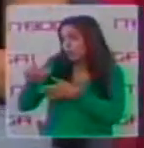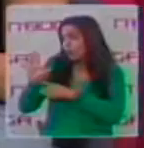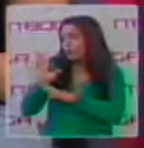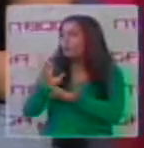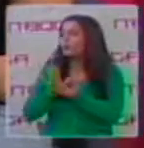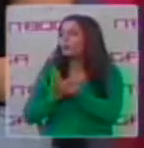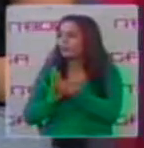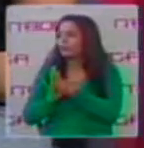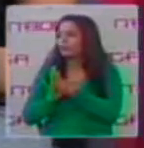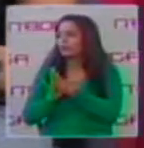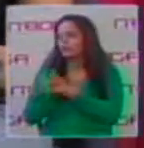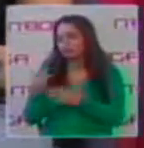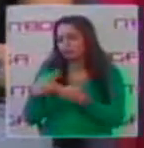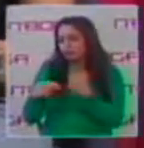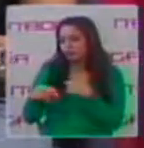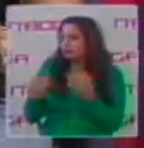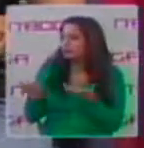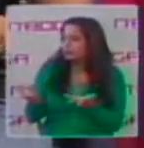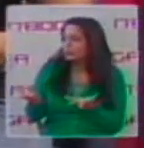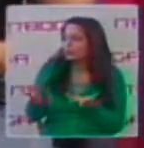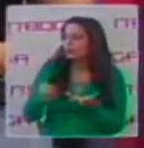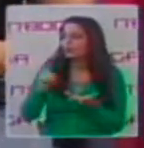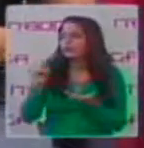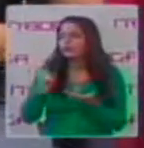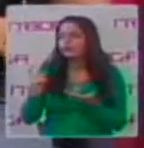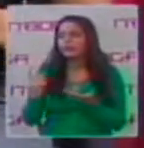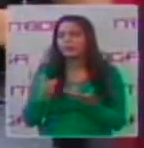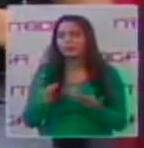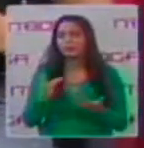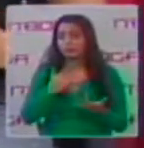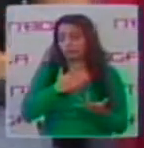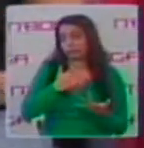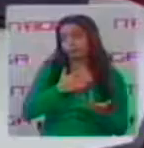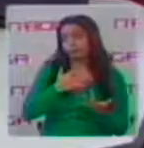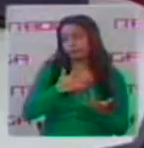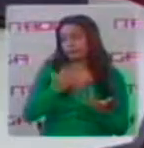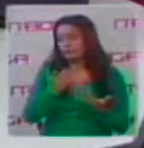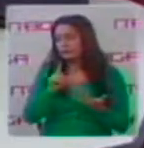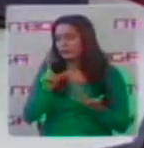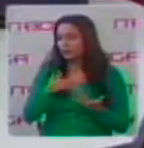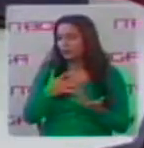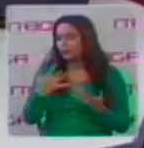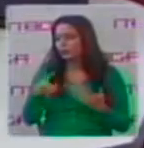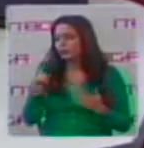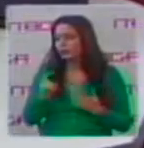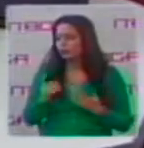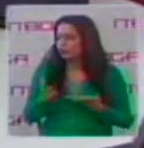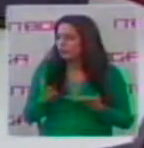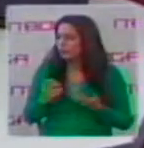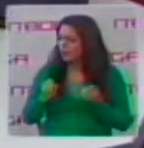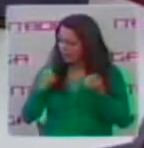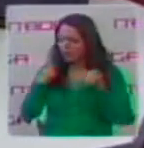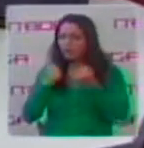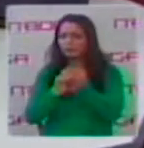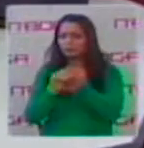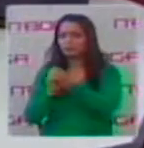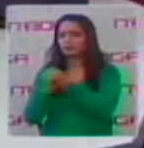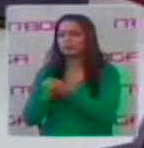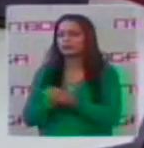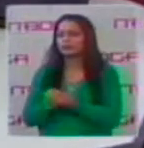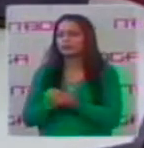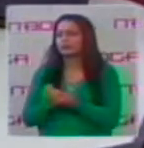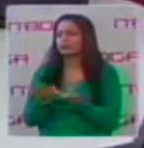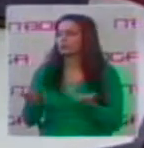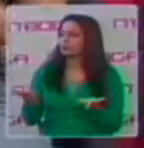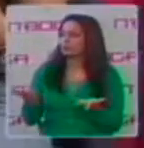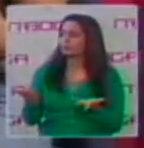Porque tenemos que llegar a ese sentido de empatía, el ciudadano tiene que sentir esa empatía con el reciclador,